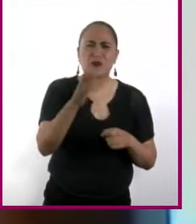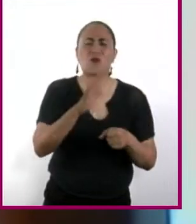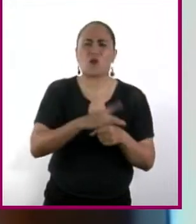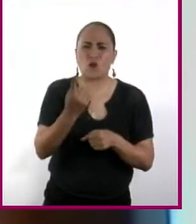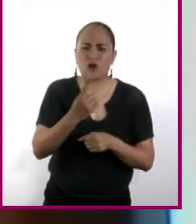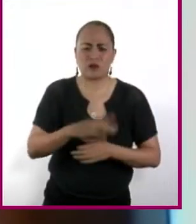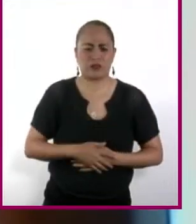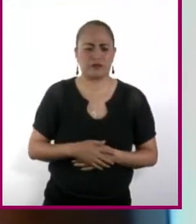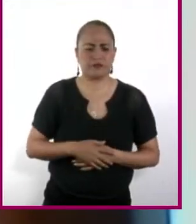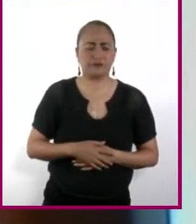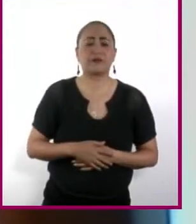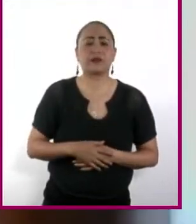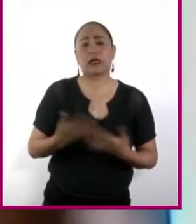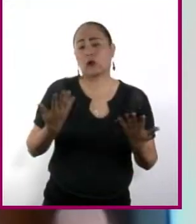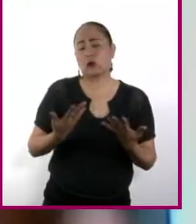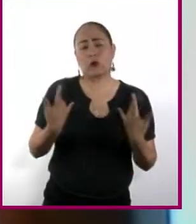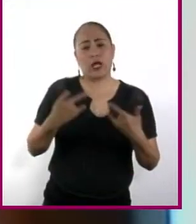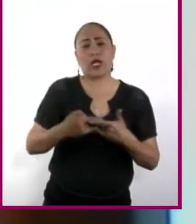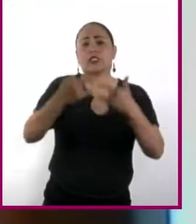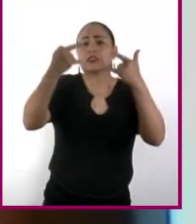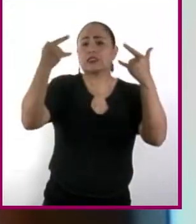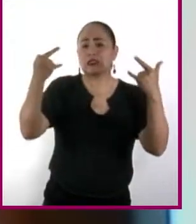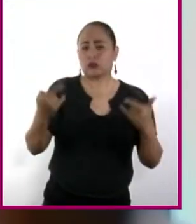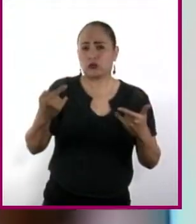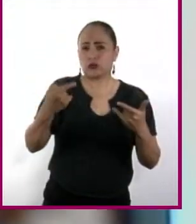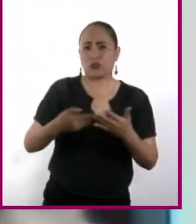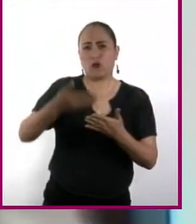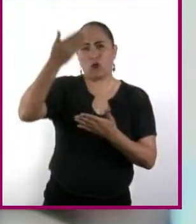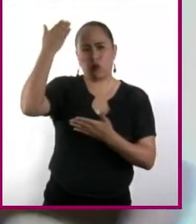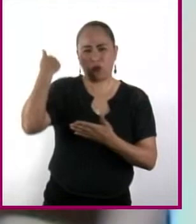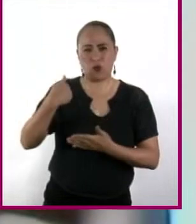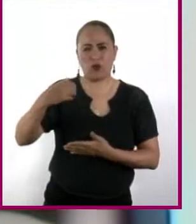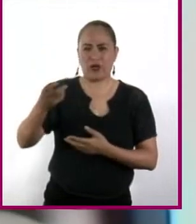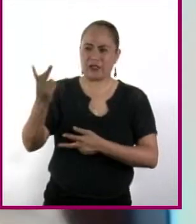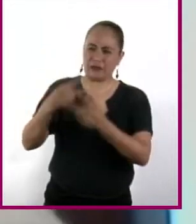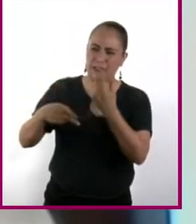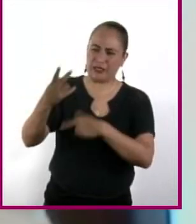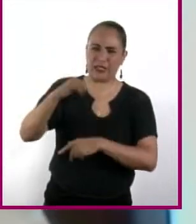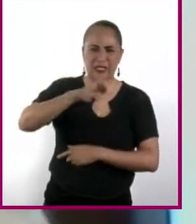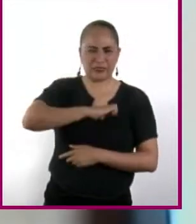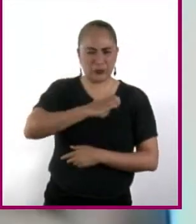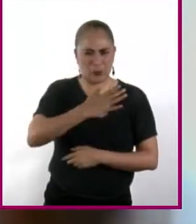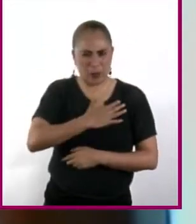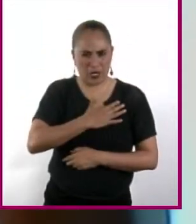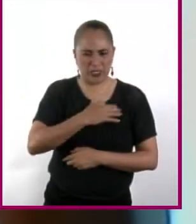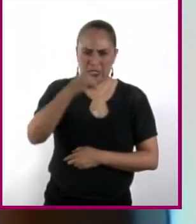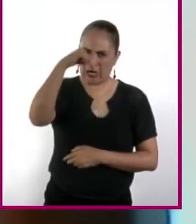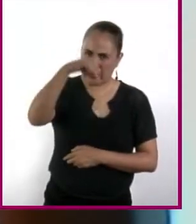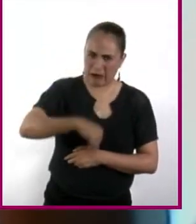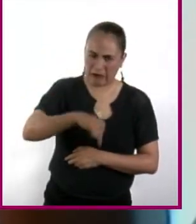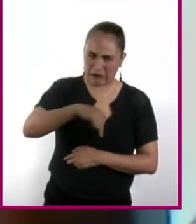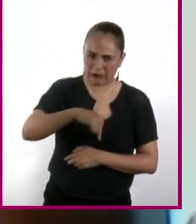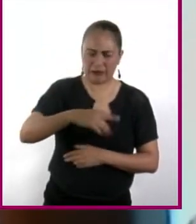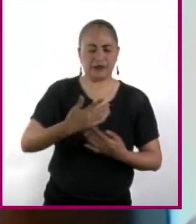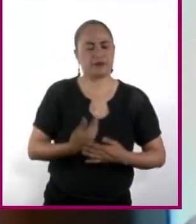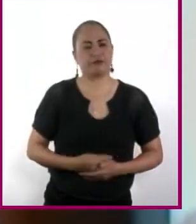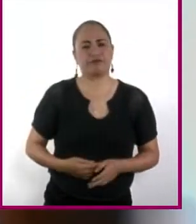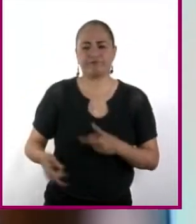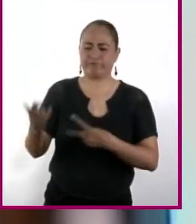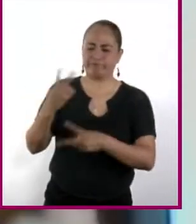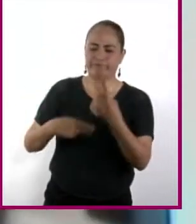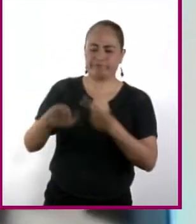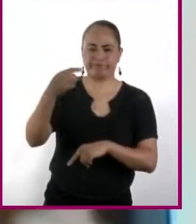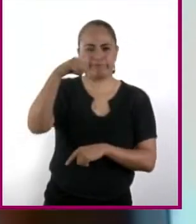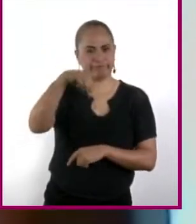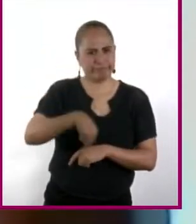parte histórica, desde la conquista, que es la parte cruda, cuando los